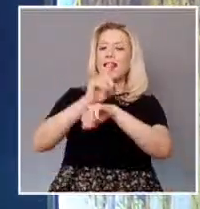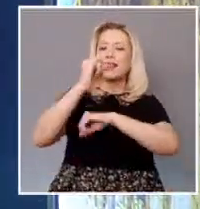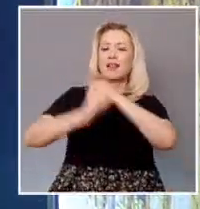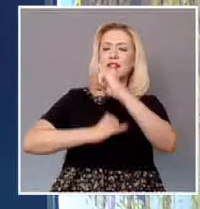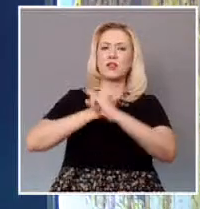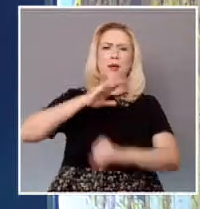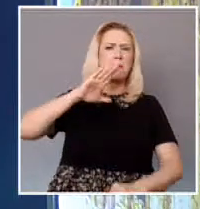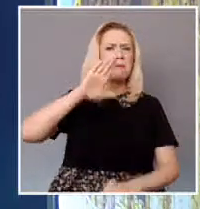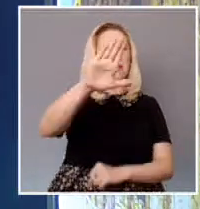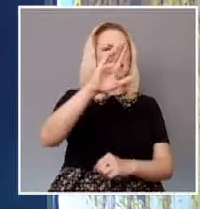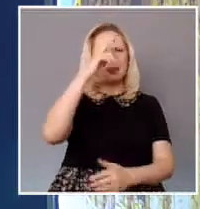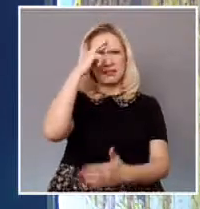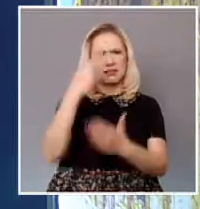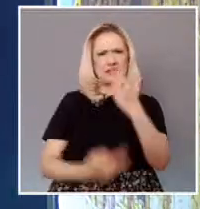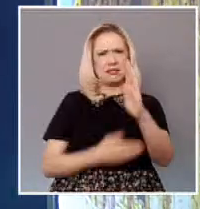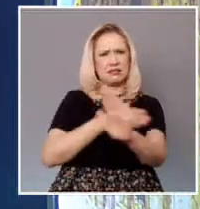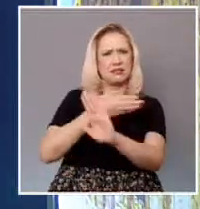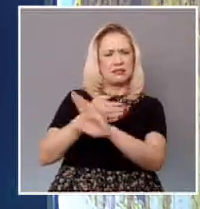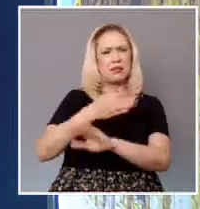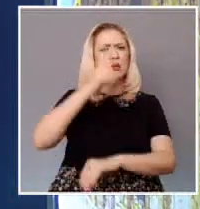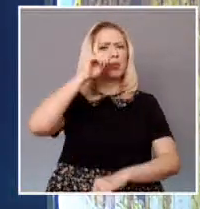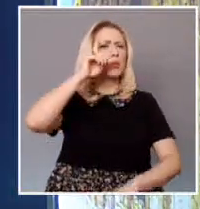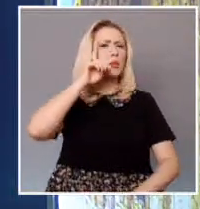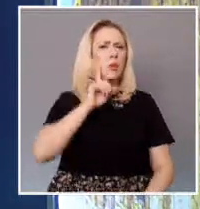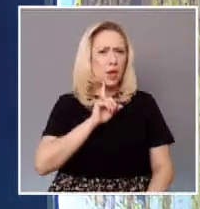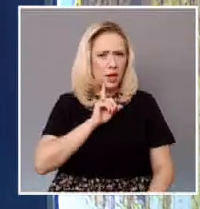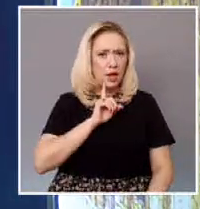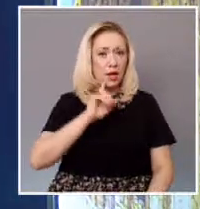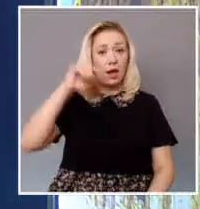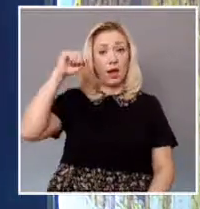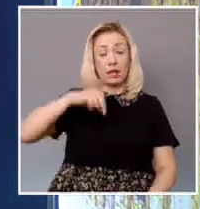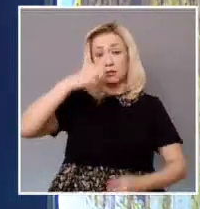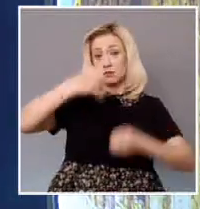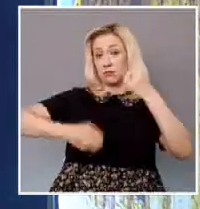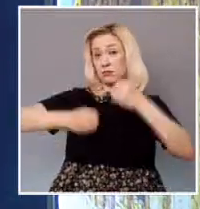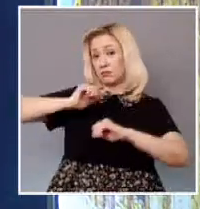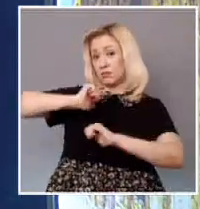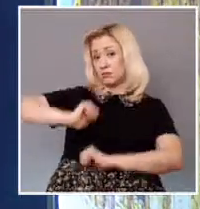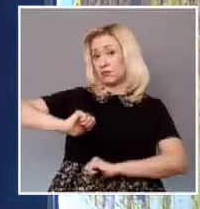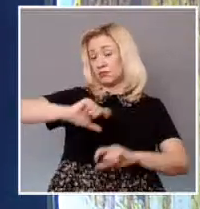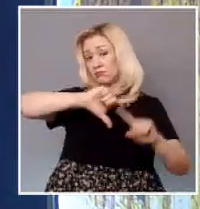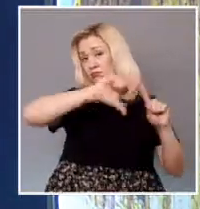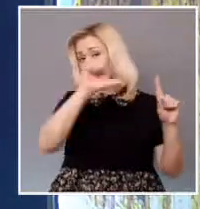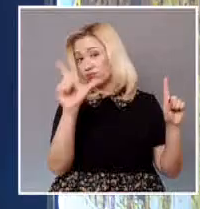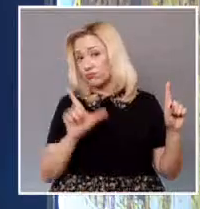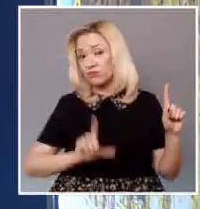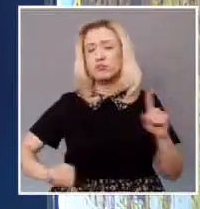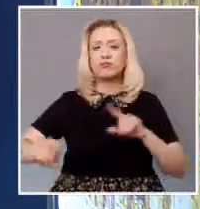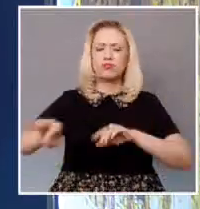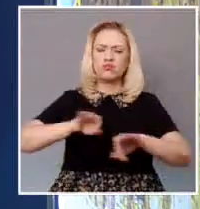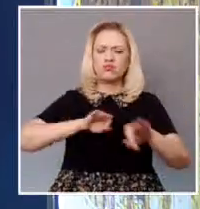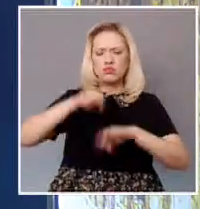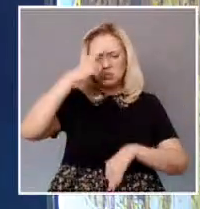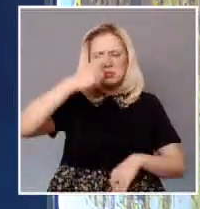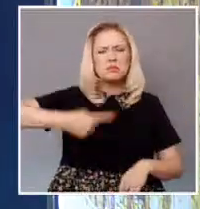en contra de la Mujer, en donde afirmó que el Poder Judicial trabaja para garantizarles el derecho a una vida libre de